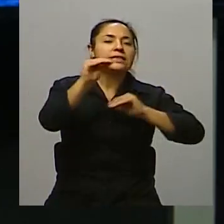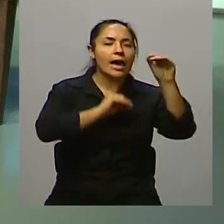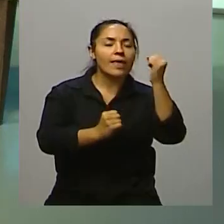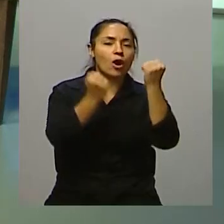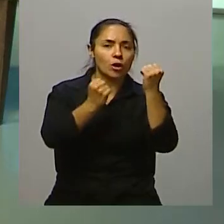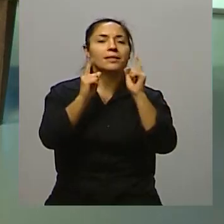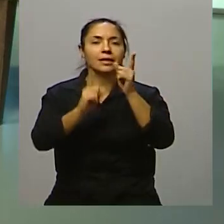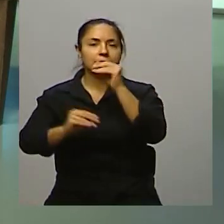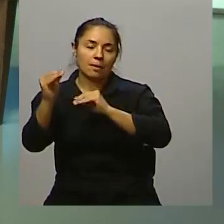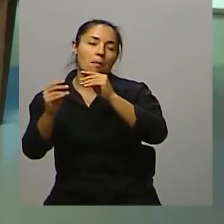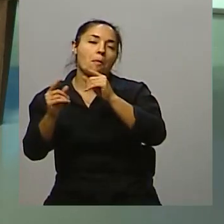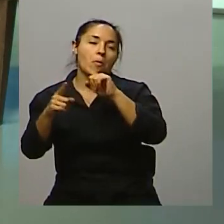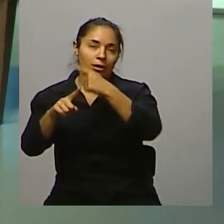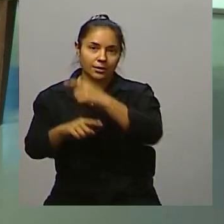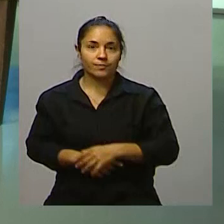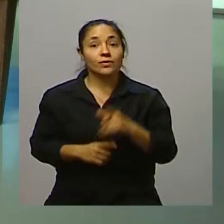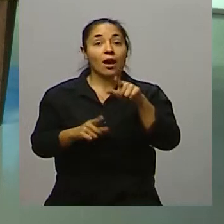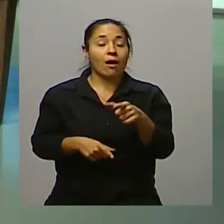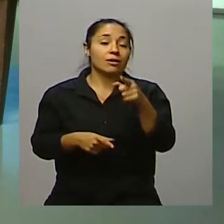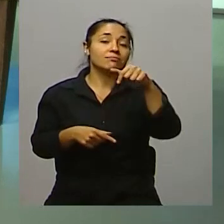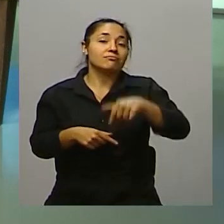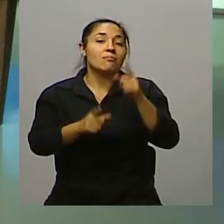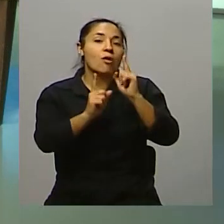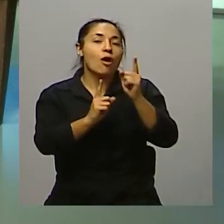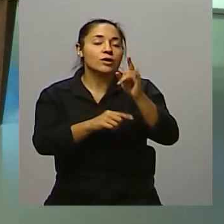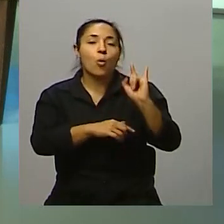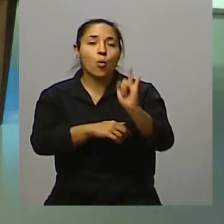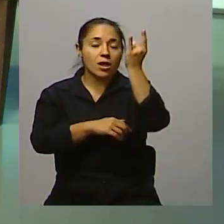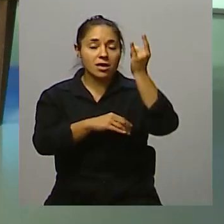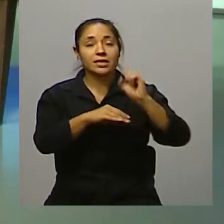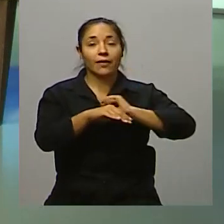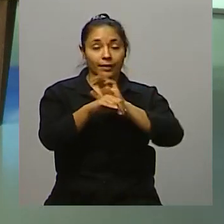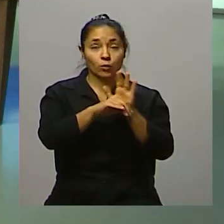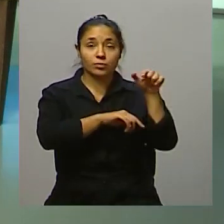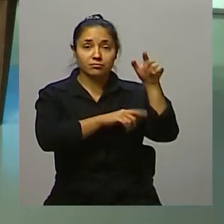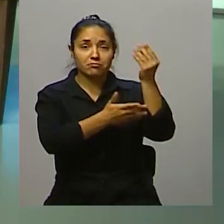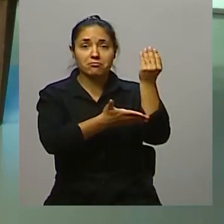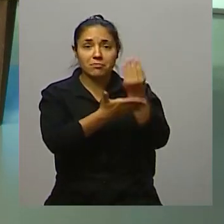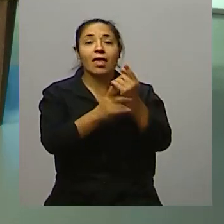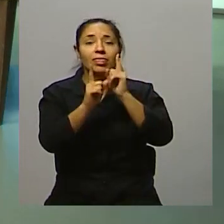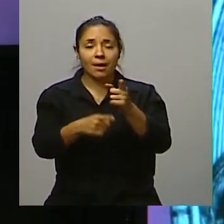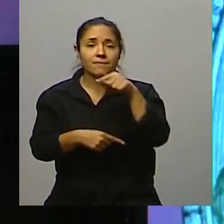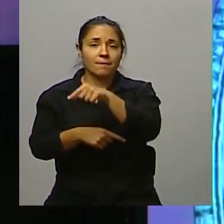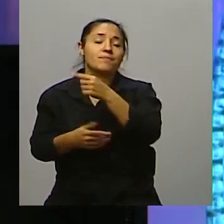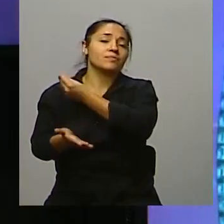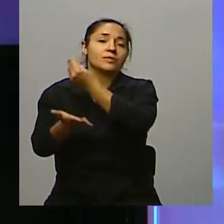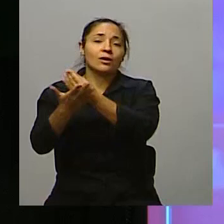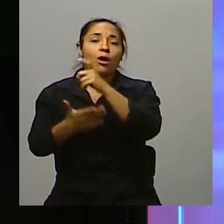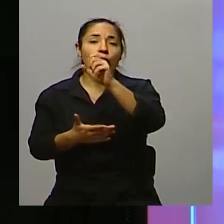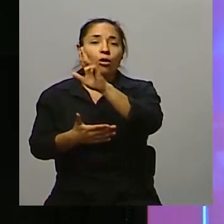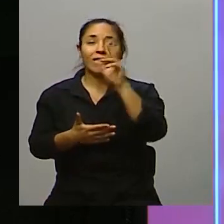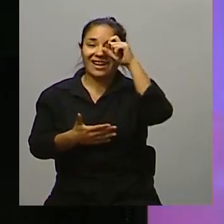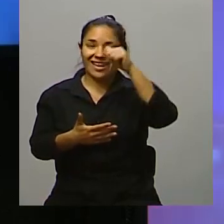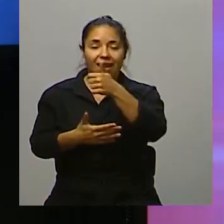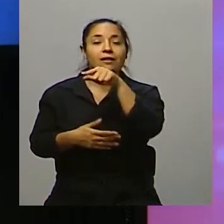Trapé, economista y docente de la Universidad Nacional de Cuyo, y Rodolfo Correa, que es titular de la Dirección General de Inversión Pública